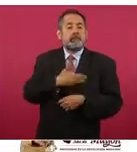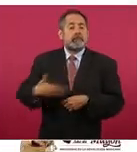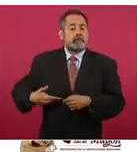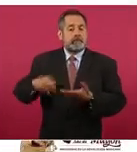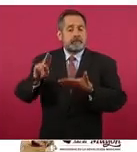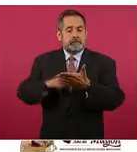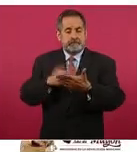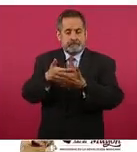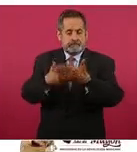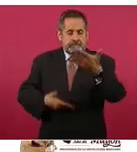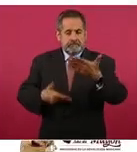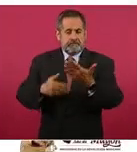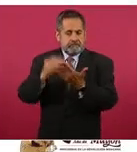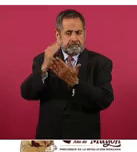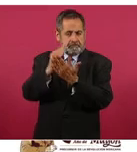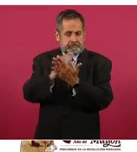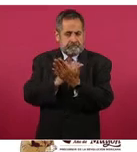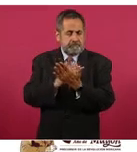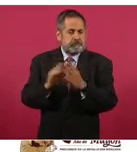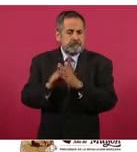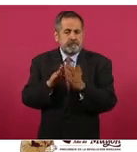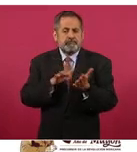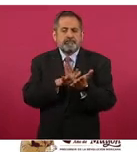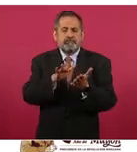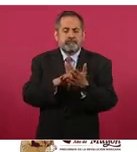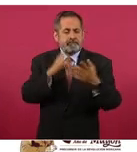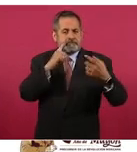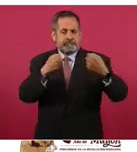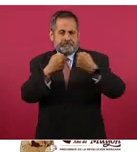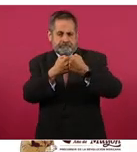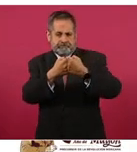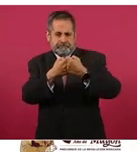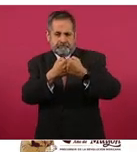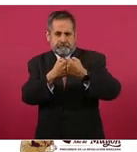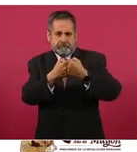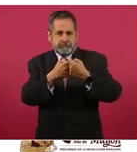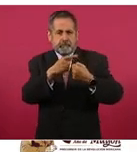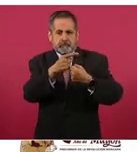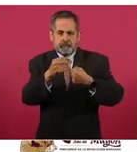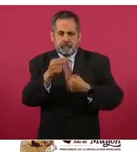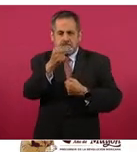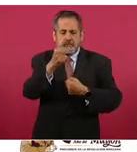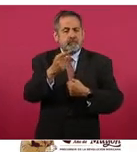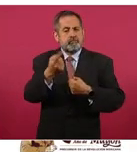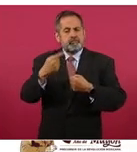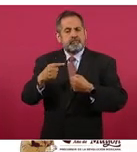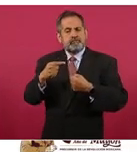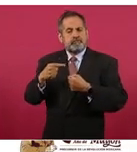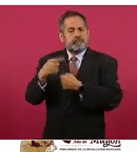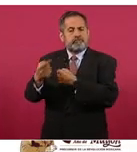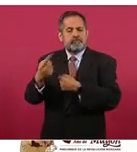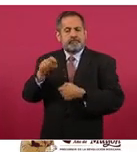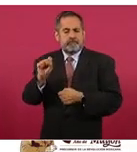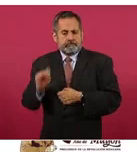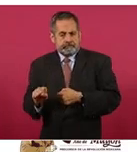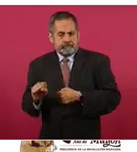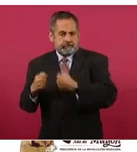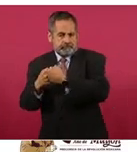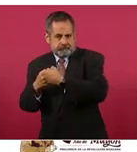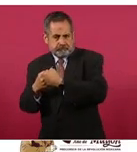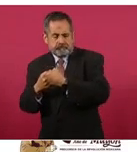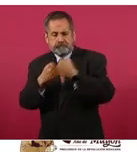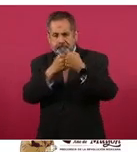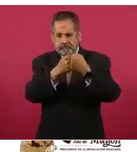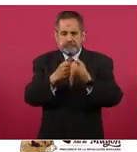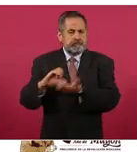para dar estímulos en las regiones fronterizas, empezando por la norte, luego el siguiente año continuó con la sur y la franja